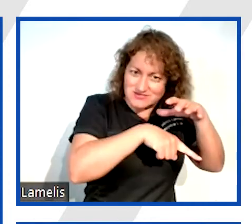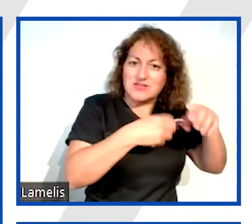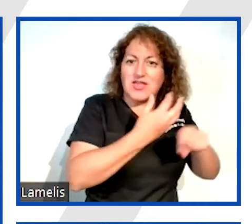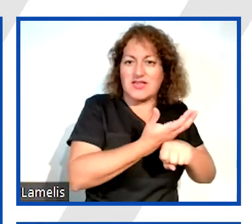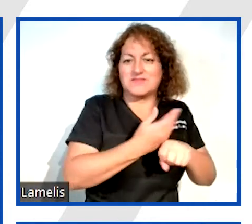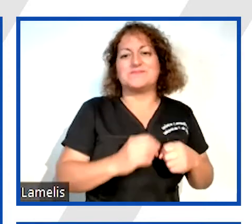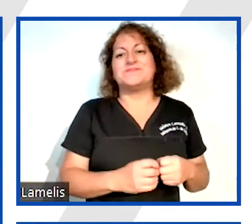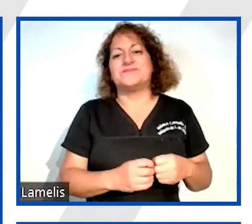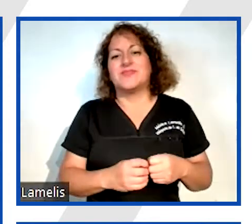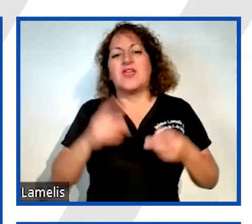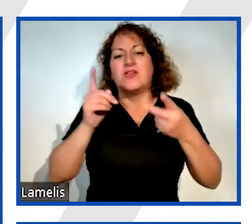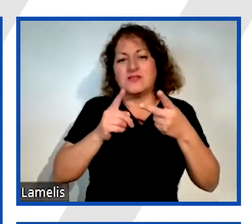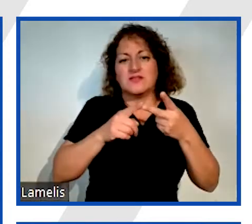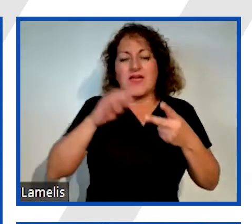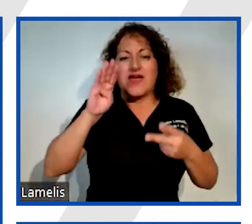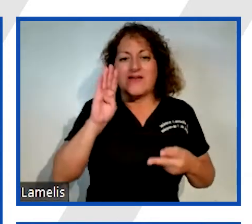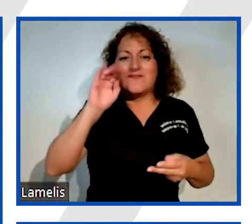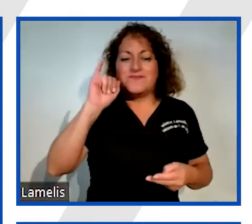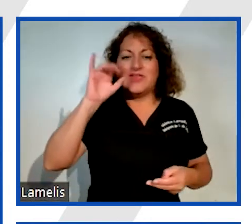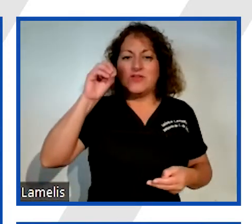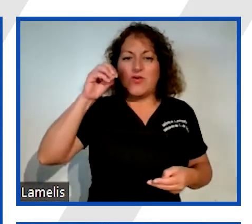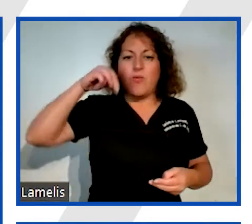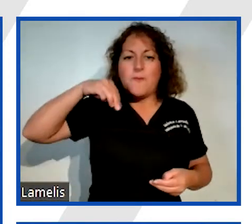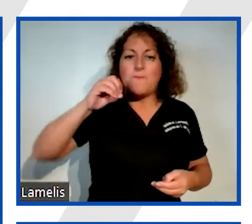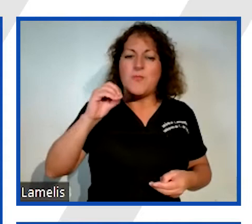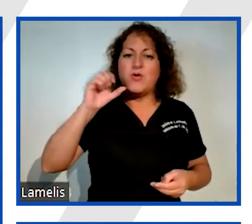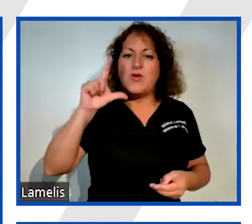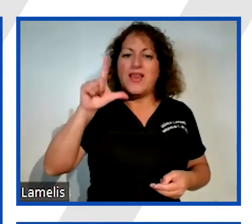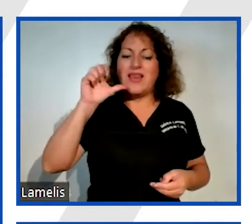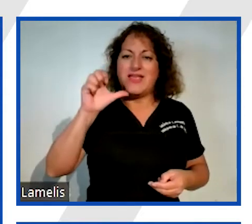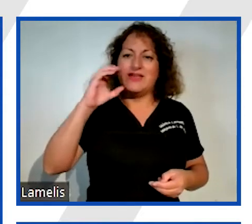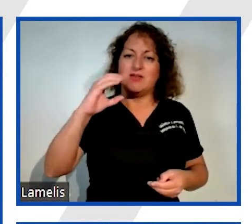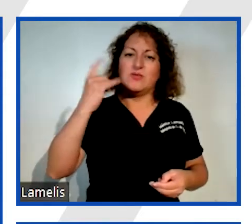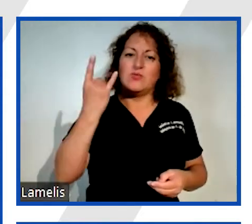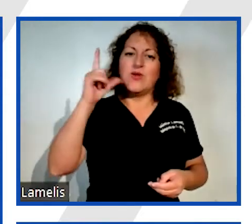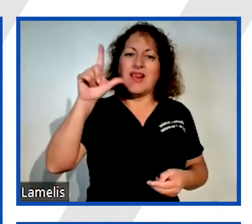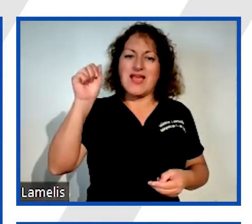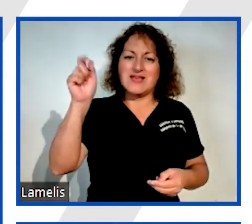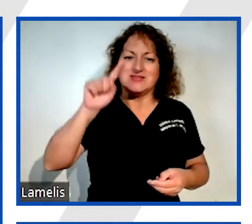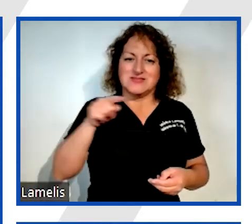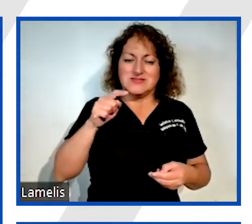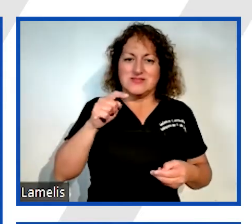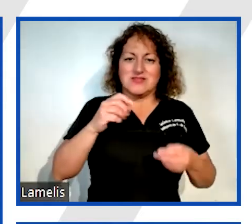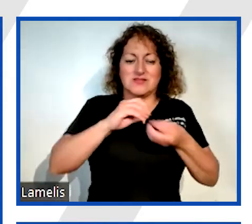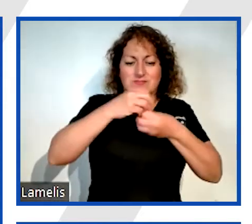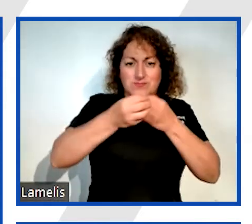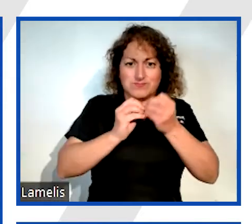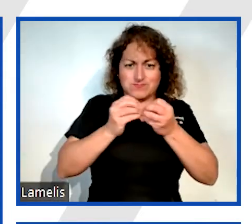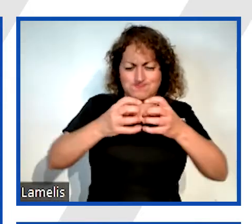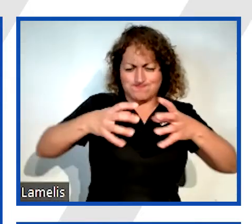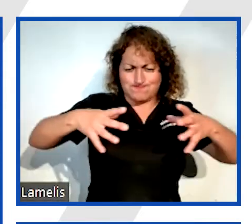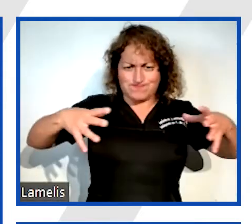las biomoléculas son de lo que está hecho todo lo que es la vida por ejemplo los lípidos